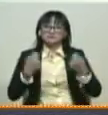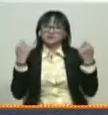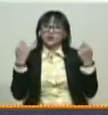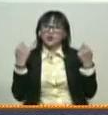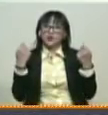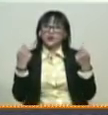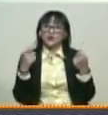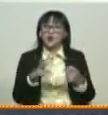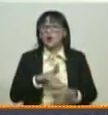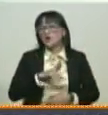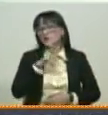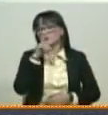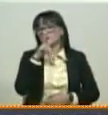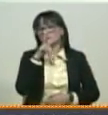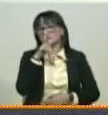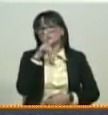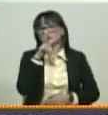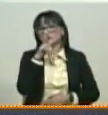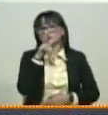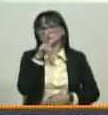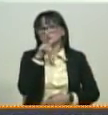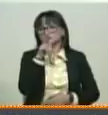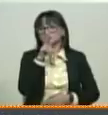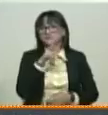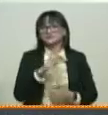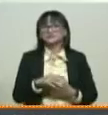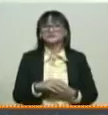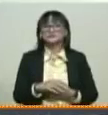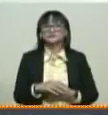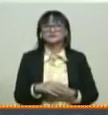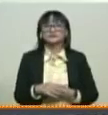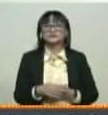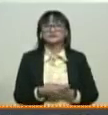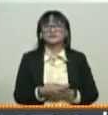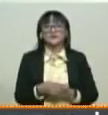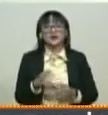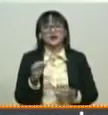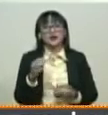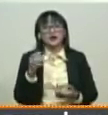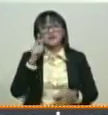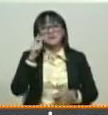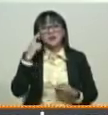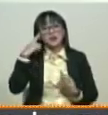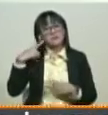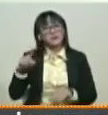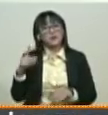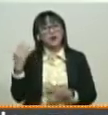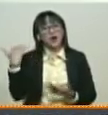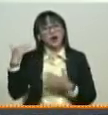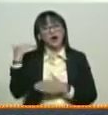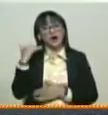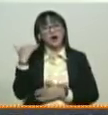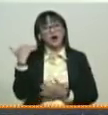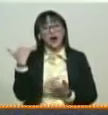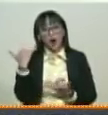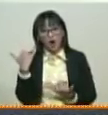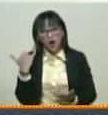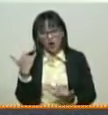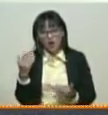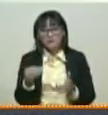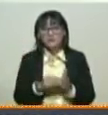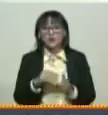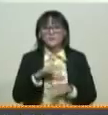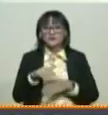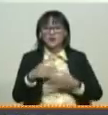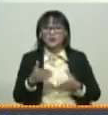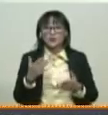manera terrible, de manera bochornosa, con toda la impunidad en el pasado, y que efectivamente hoy se han encontrado con un Ministerio